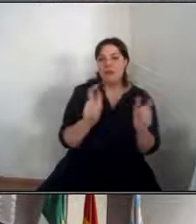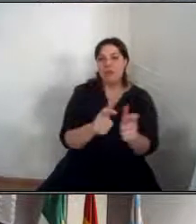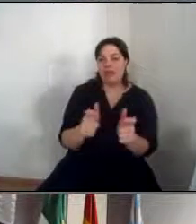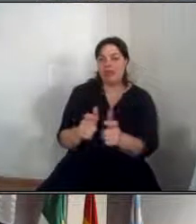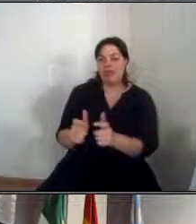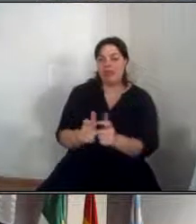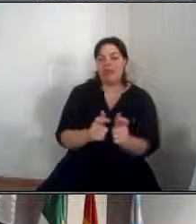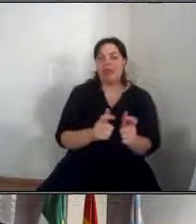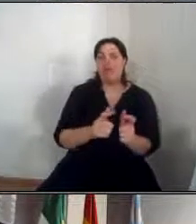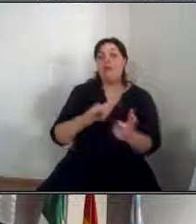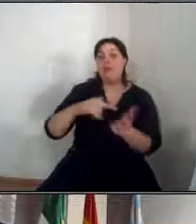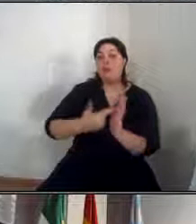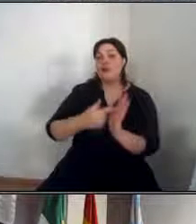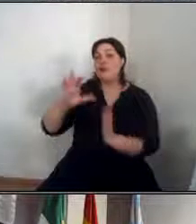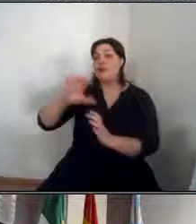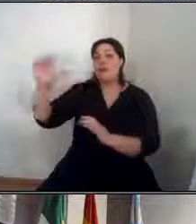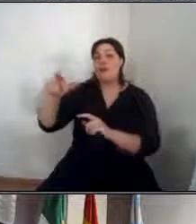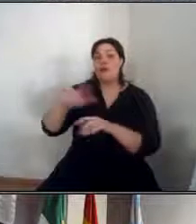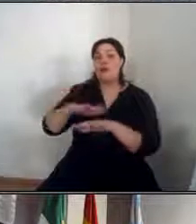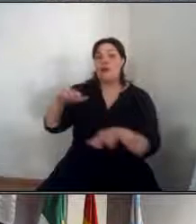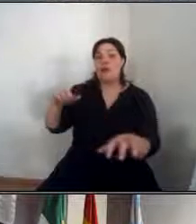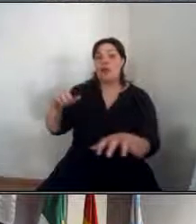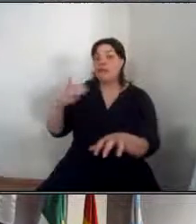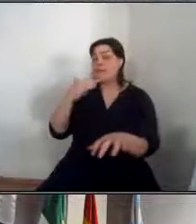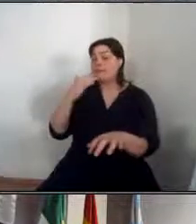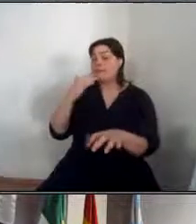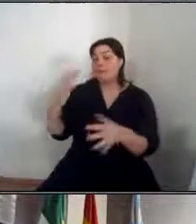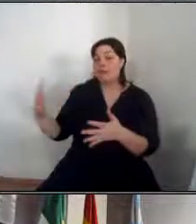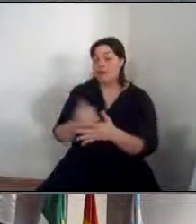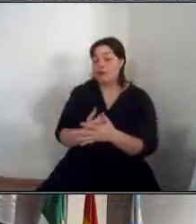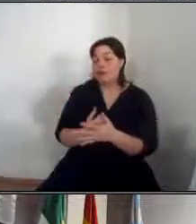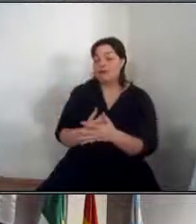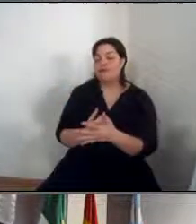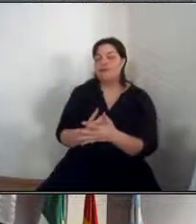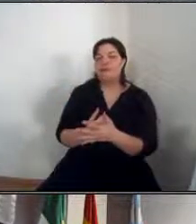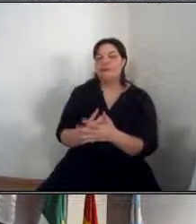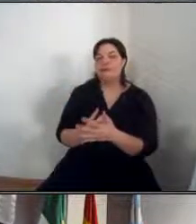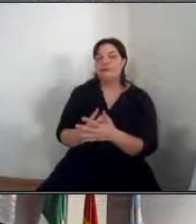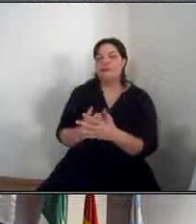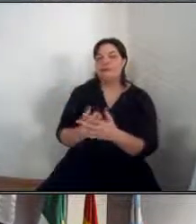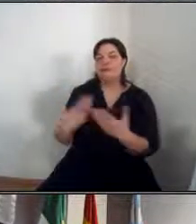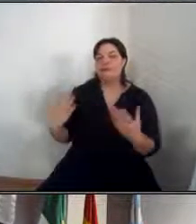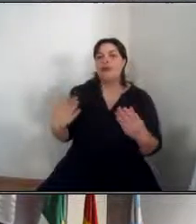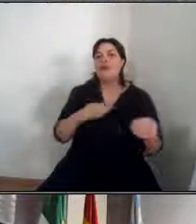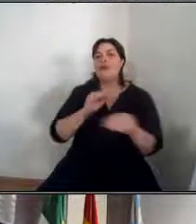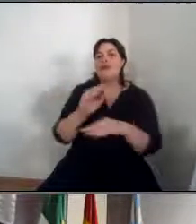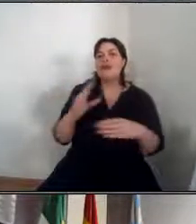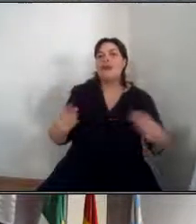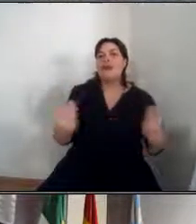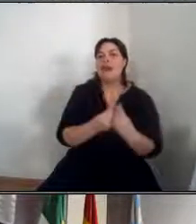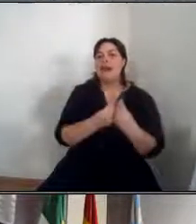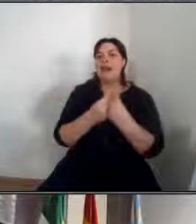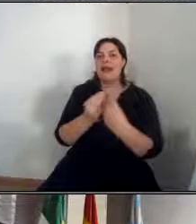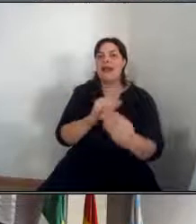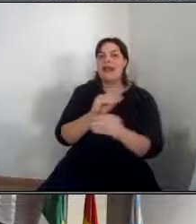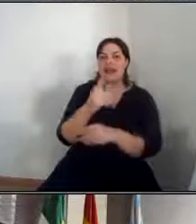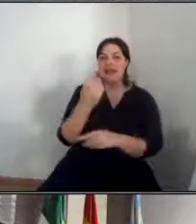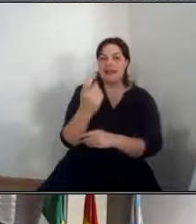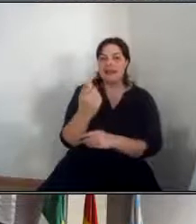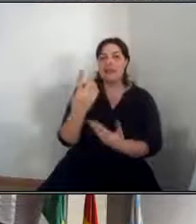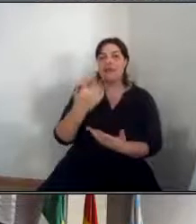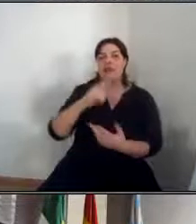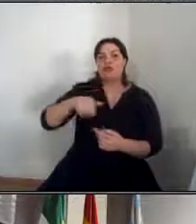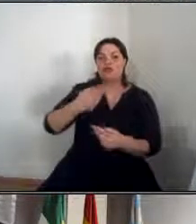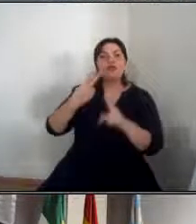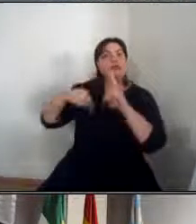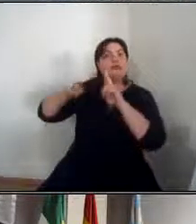todos sabemos, la mayoría de ellos, por no decir todos, necesitan cofinanciación. Y ahí están las diputaciones para estos